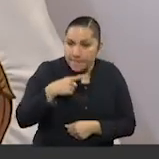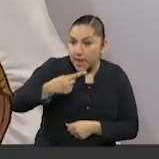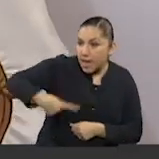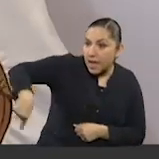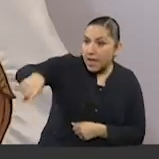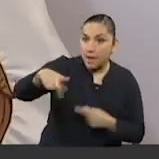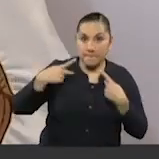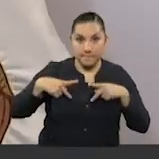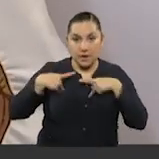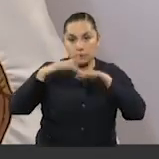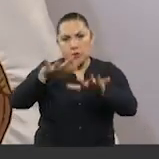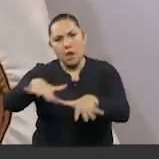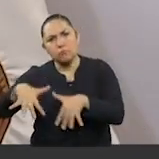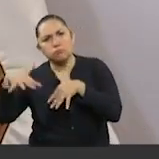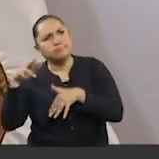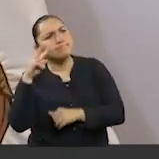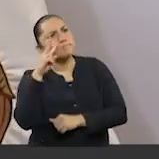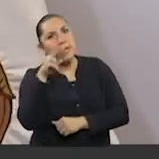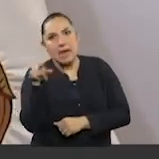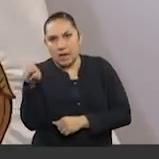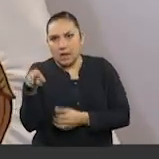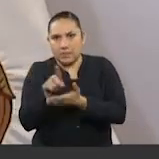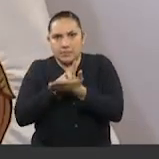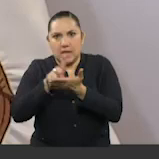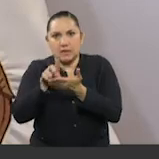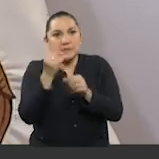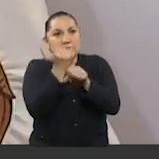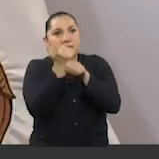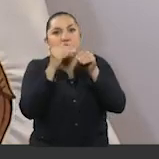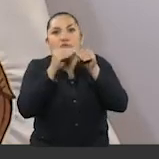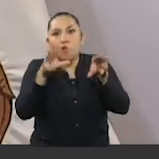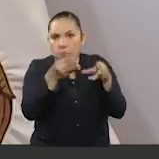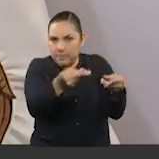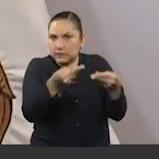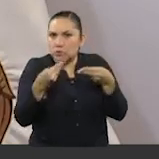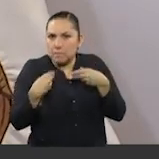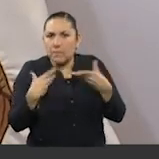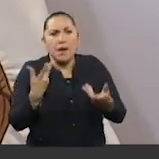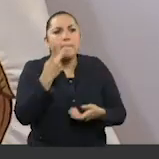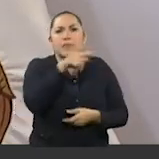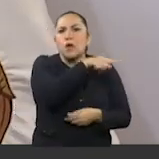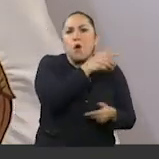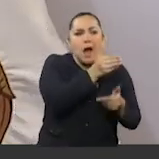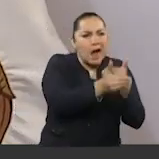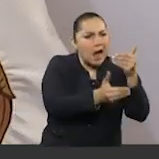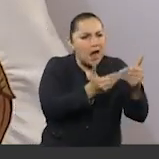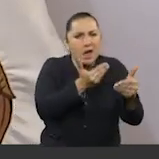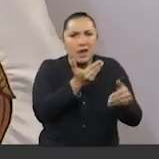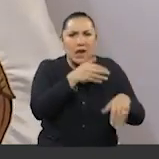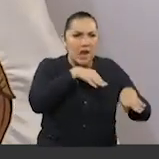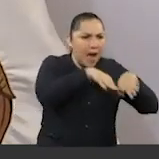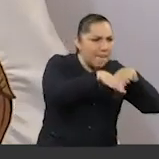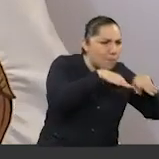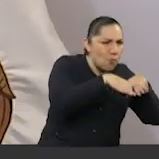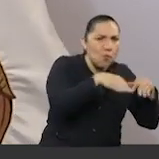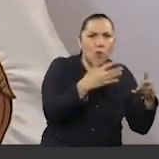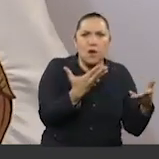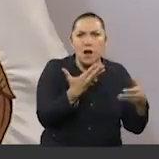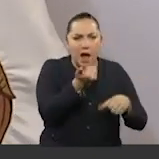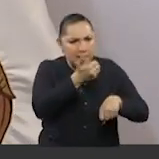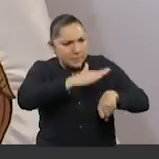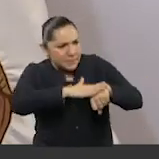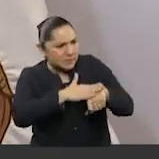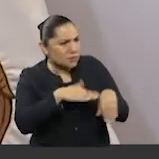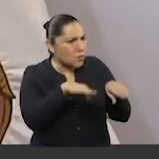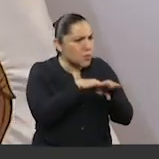qué Porque no supieron cumplir con sus problemas ni laborales ni administrativos vaya Perdón la palabra porque no